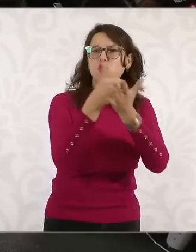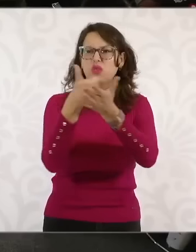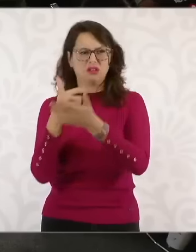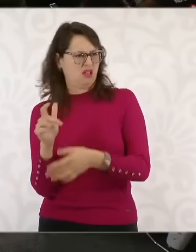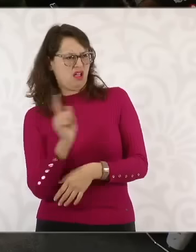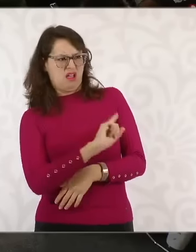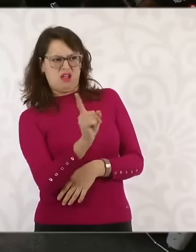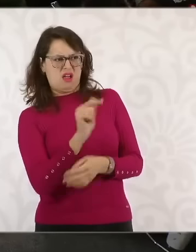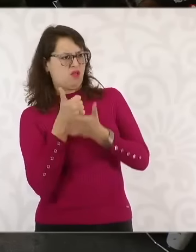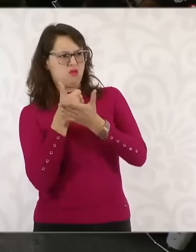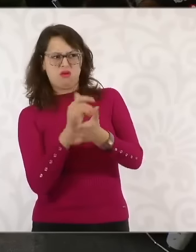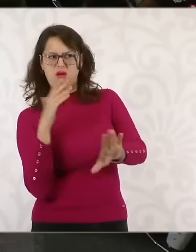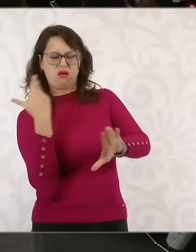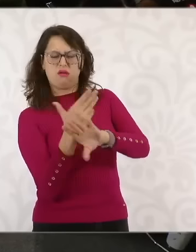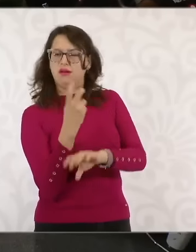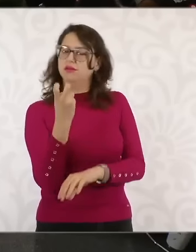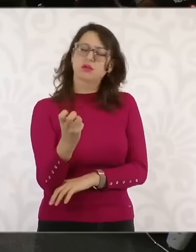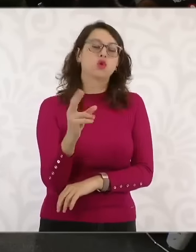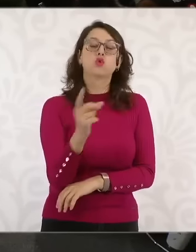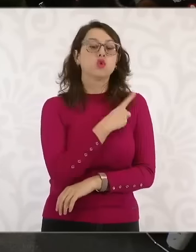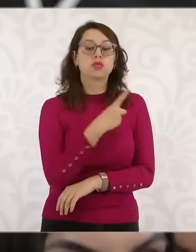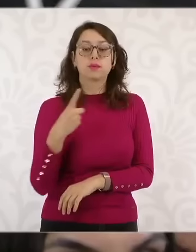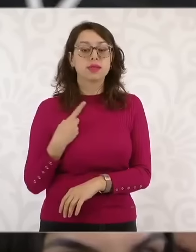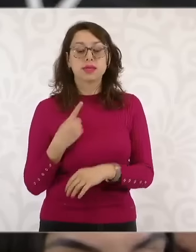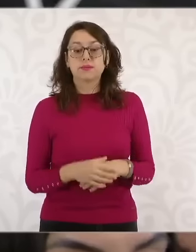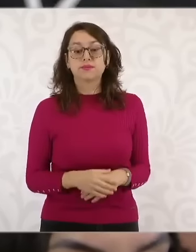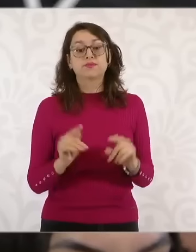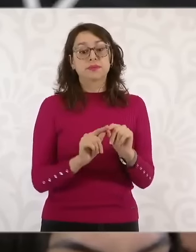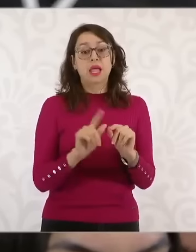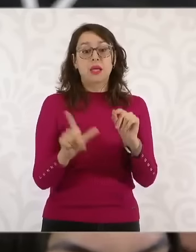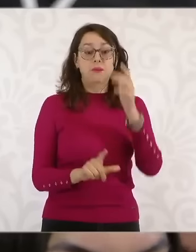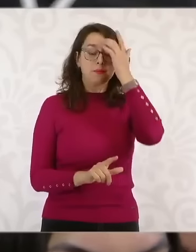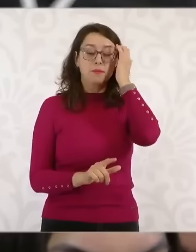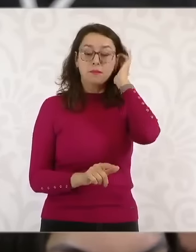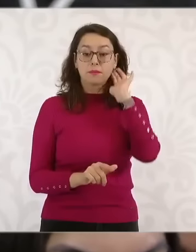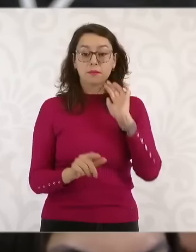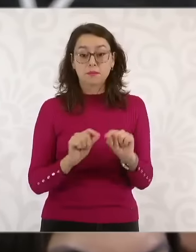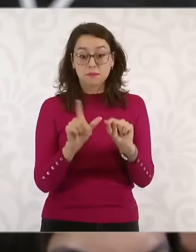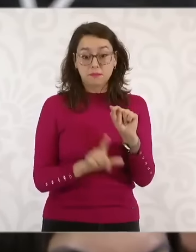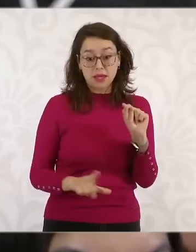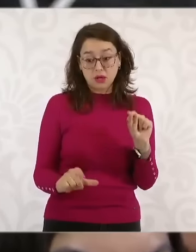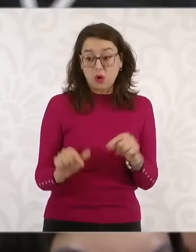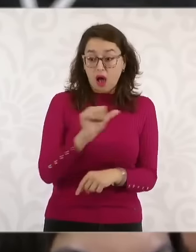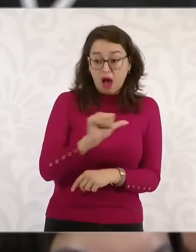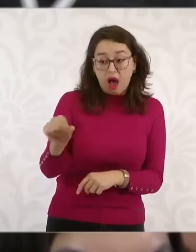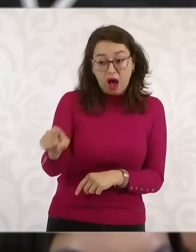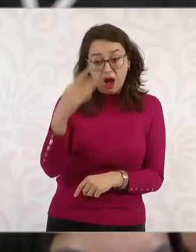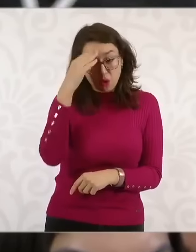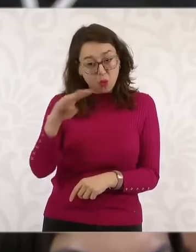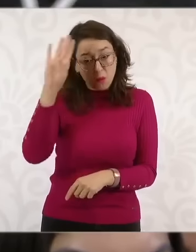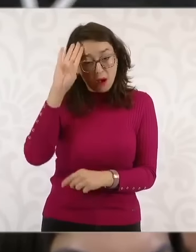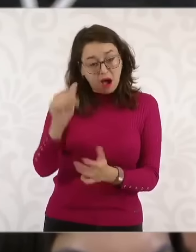pregunto, Presidenta, si nuestro país puede dar más ayuda humanitaria al pueblo de Cuba, que sigue